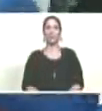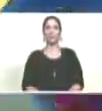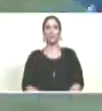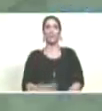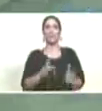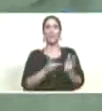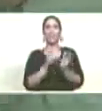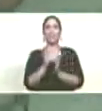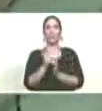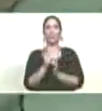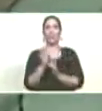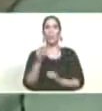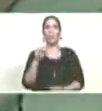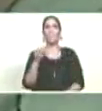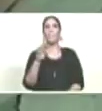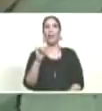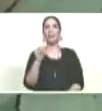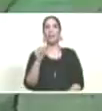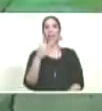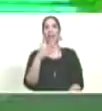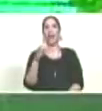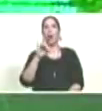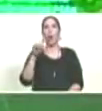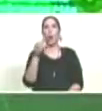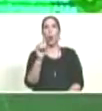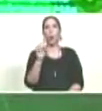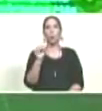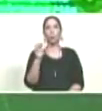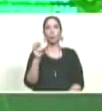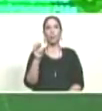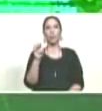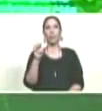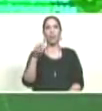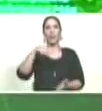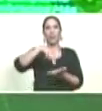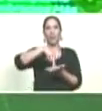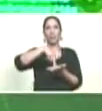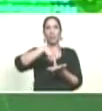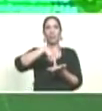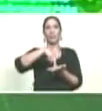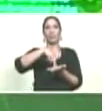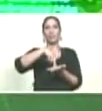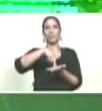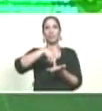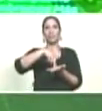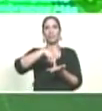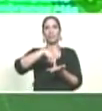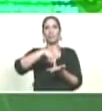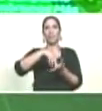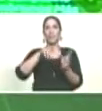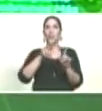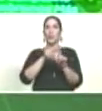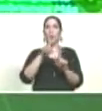José, hasta la mujer tuya te va a llamar. Jesús, María y José, levántate. Como Lázaro.